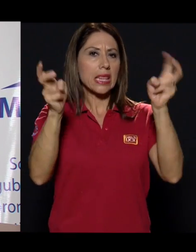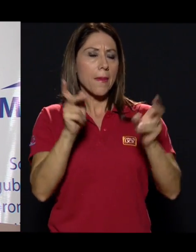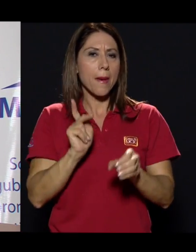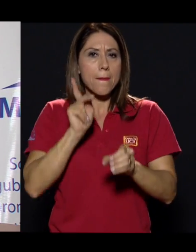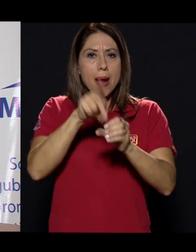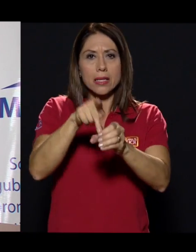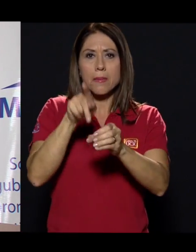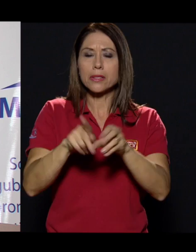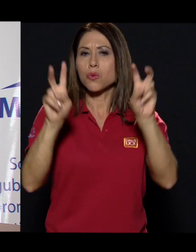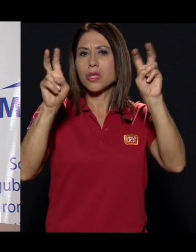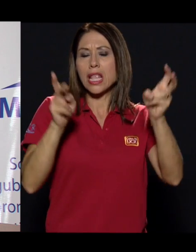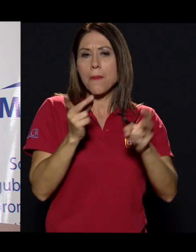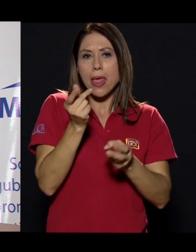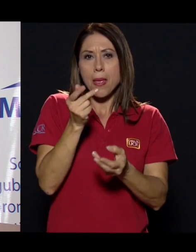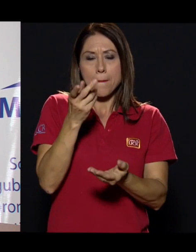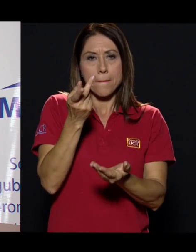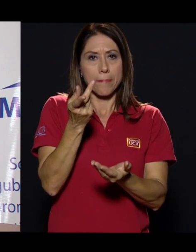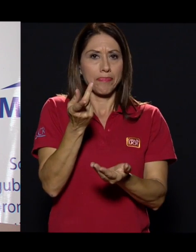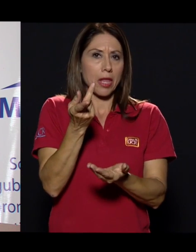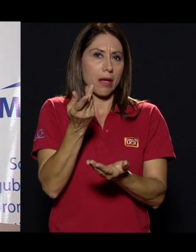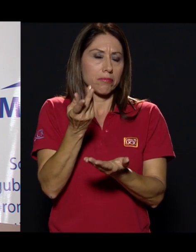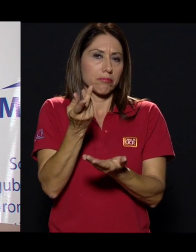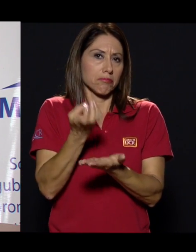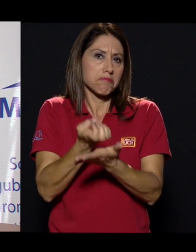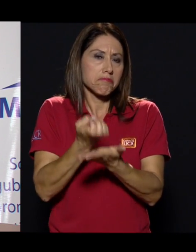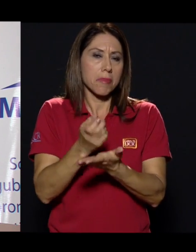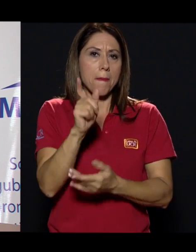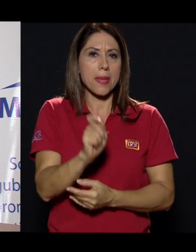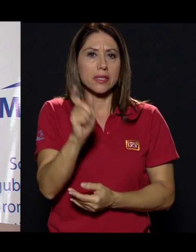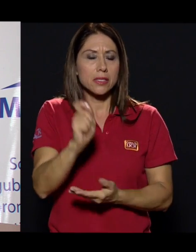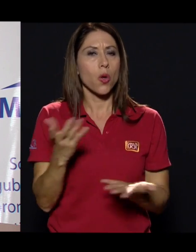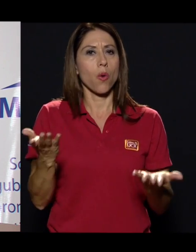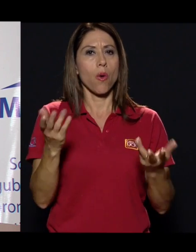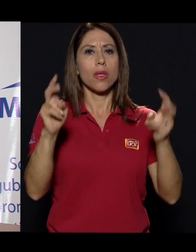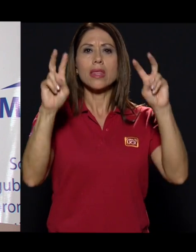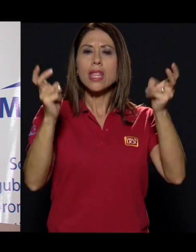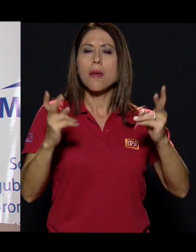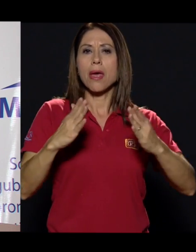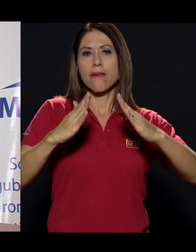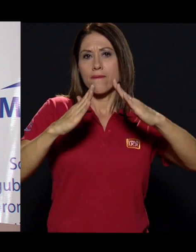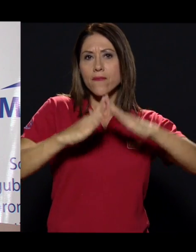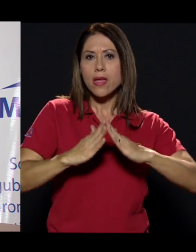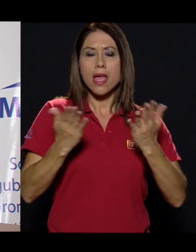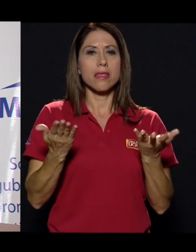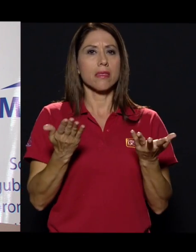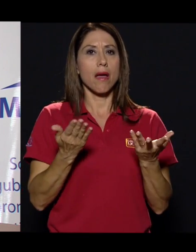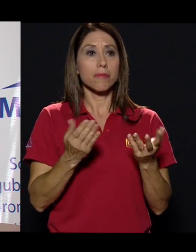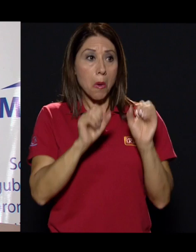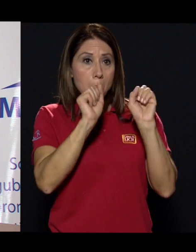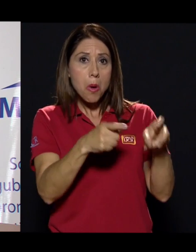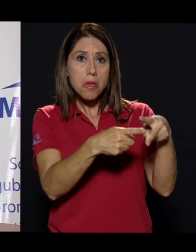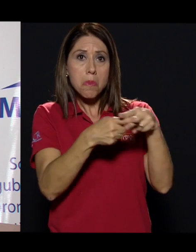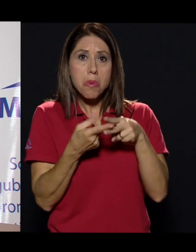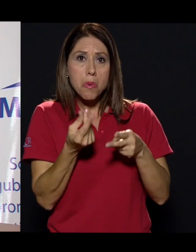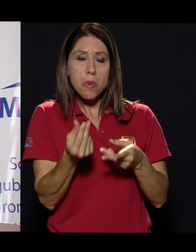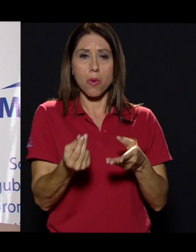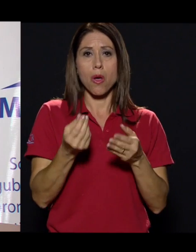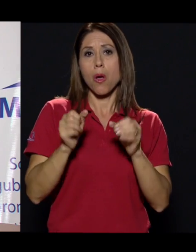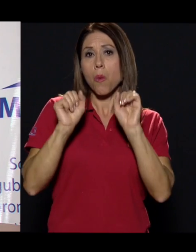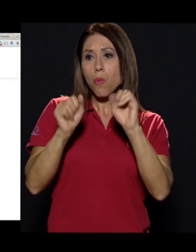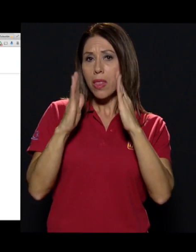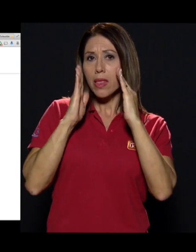la participación, con la pensión, la vivienda, con respecto al acceso al crédito, con respecto a la